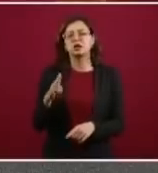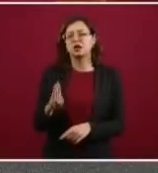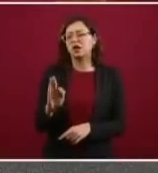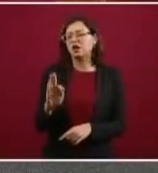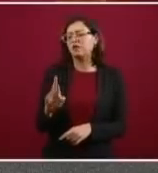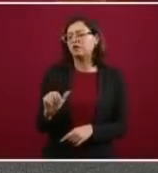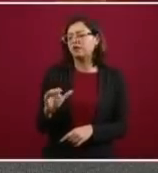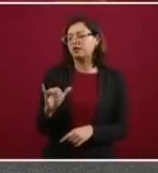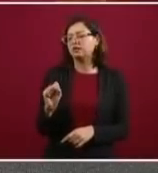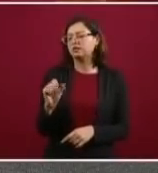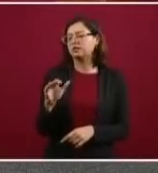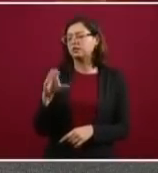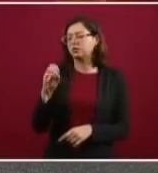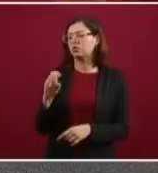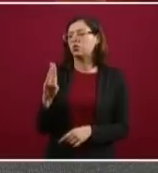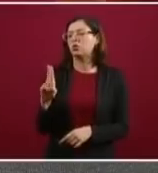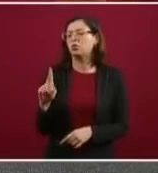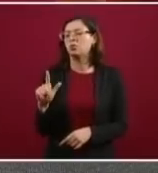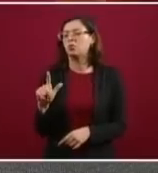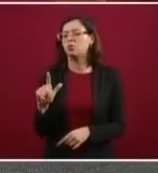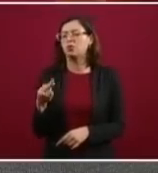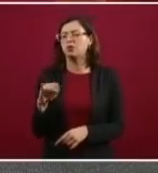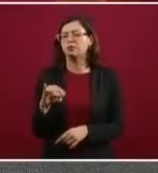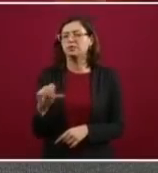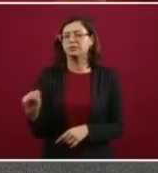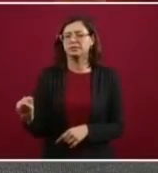Francisco Bulnes, que era